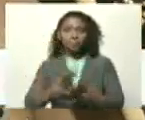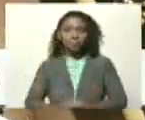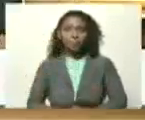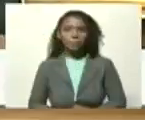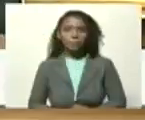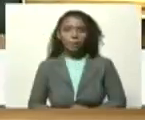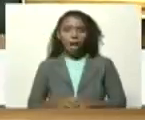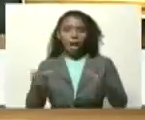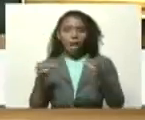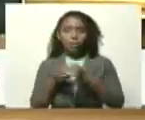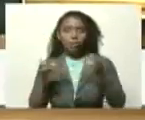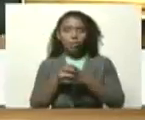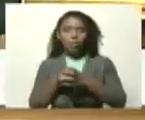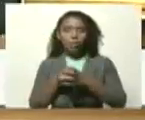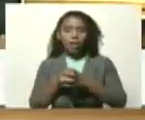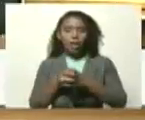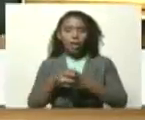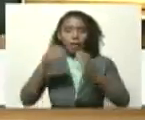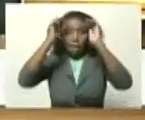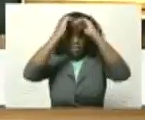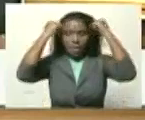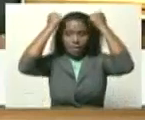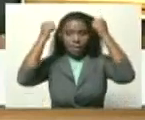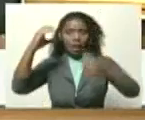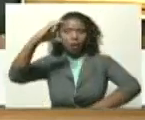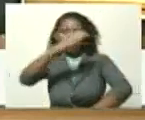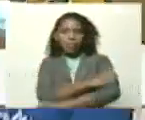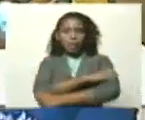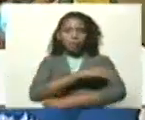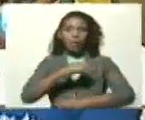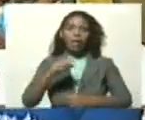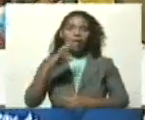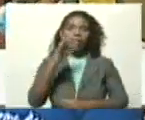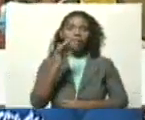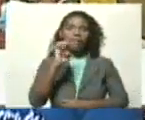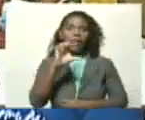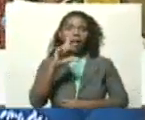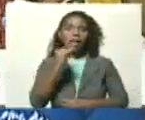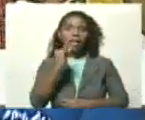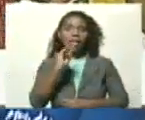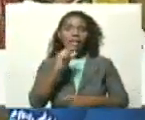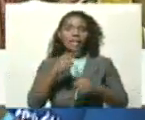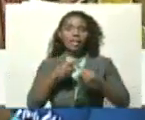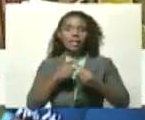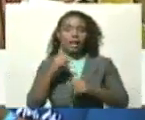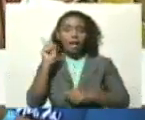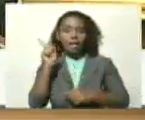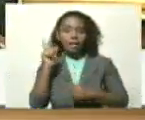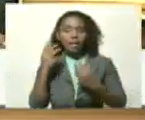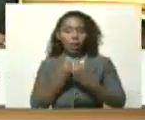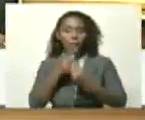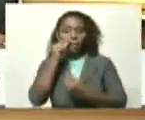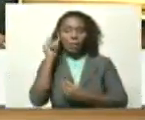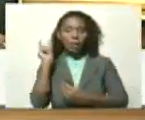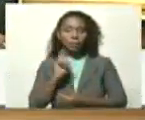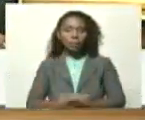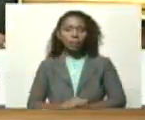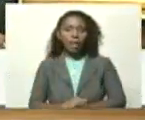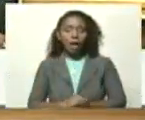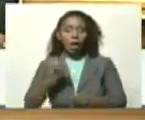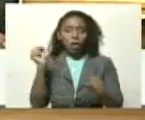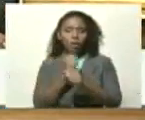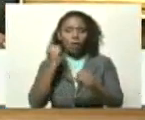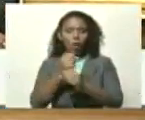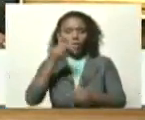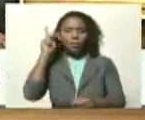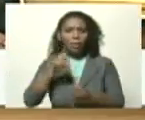Por el sector de la milicia nos acompaña el capitán Félix Andrés Vázquez Martínez. Por el sector de los trabajadores